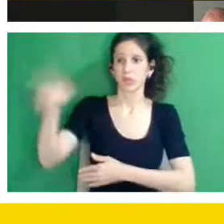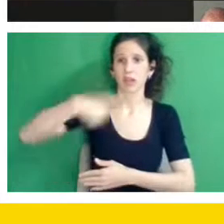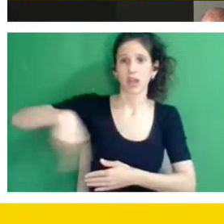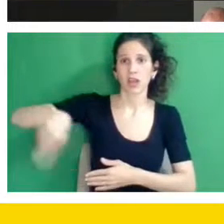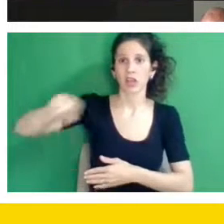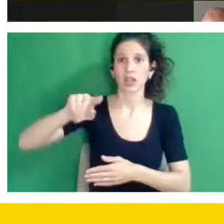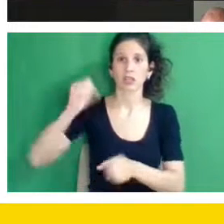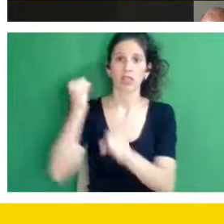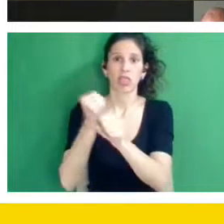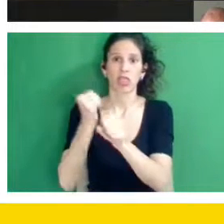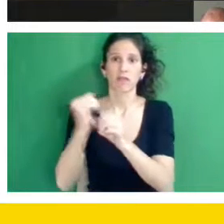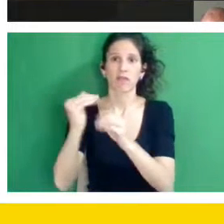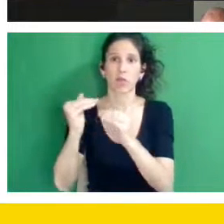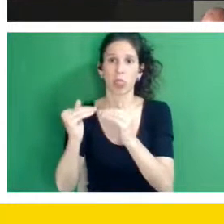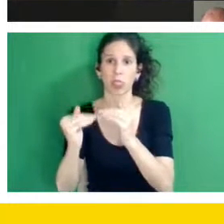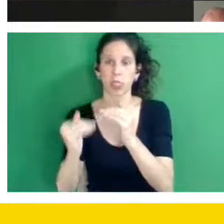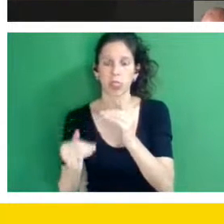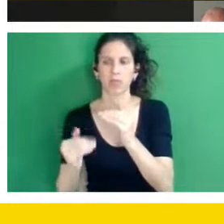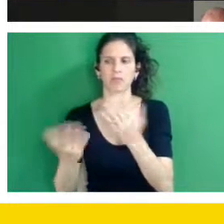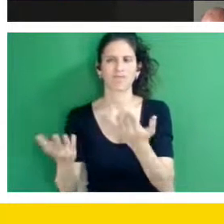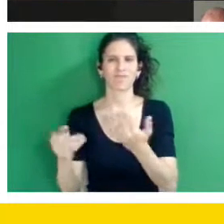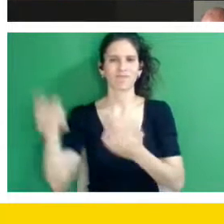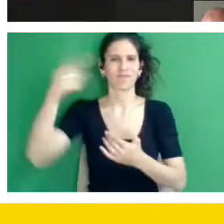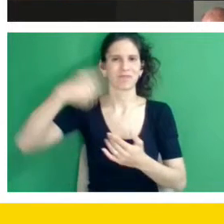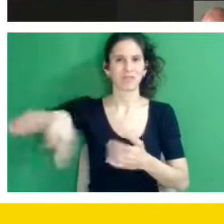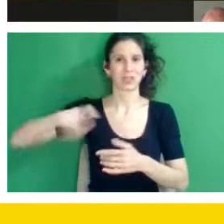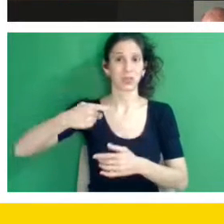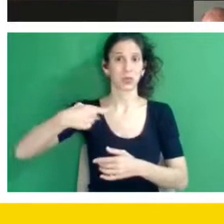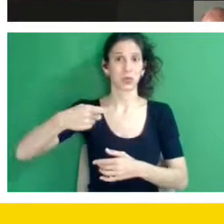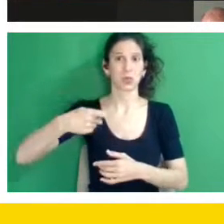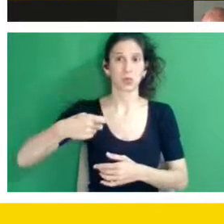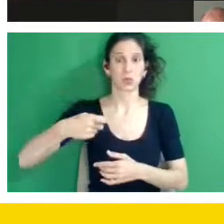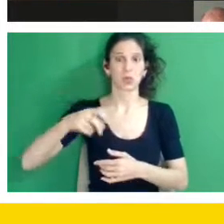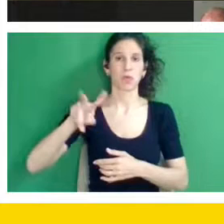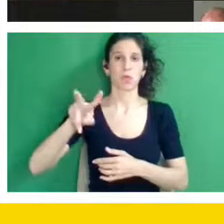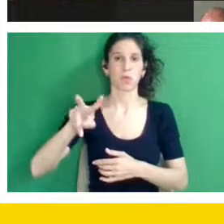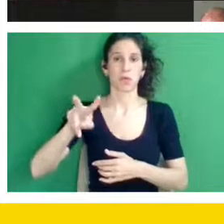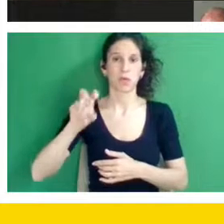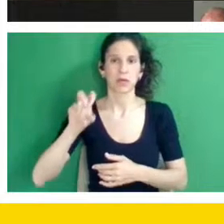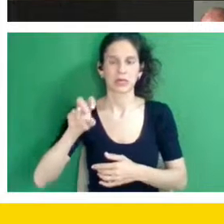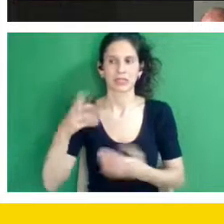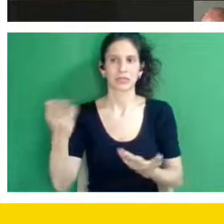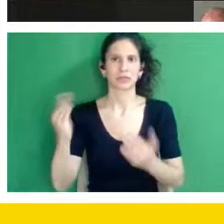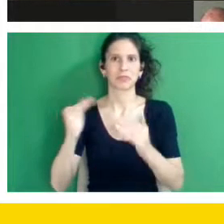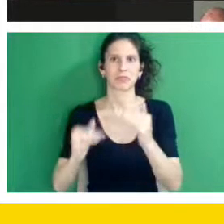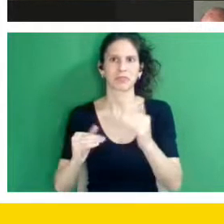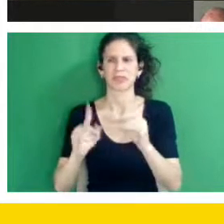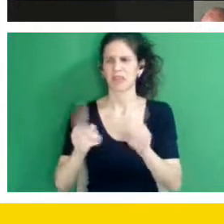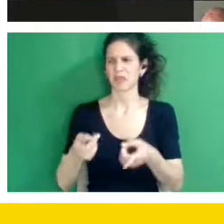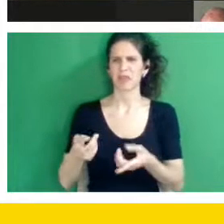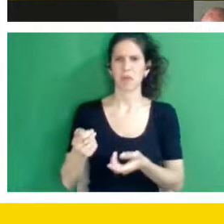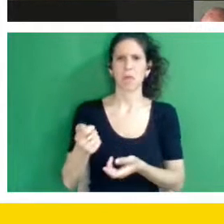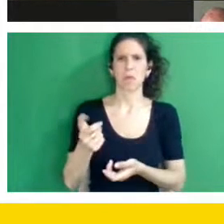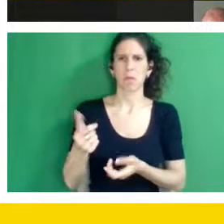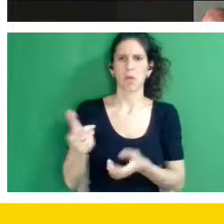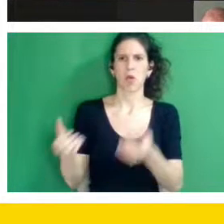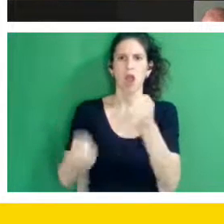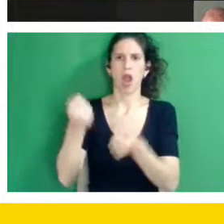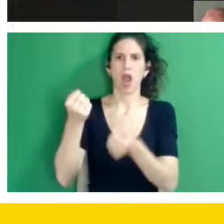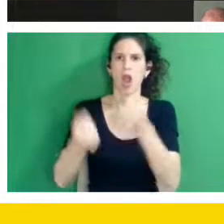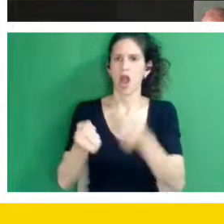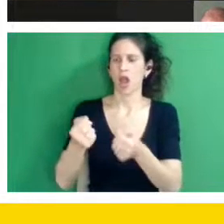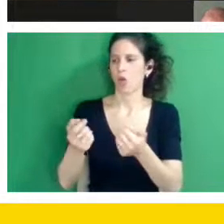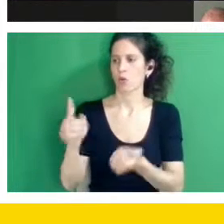pensión. Igualmente, son muy pocos los que poseen un vehículo propio y es muy difícil movilizarse para llegar a